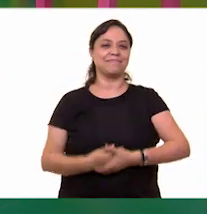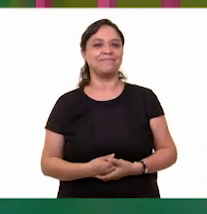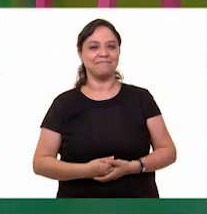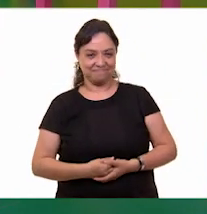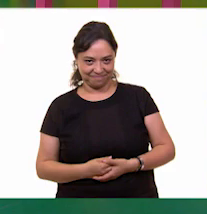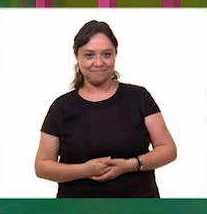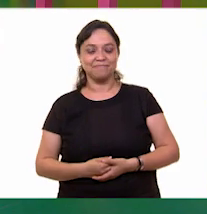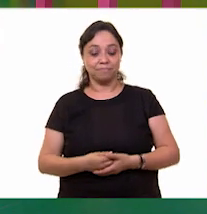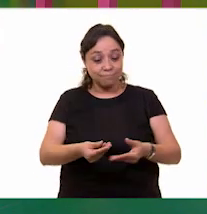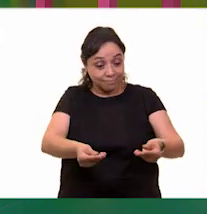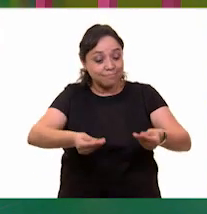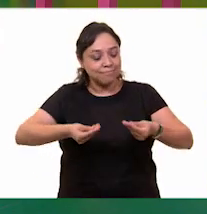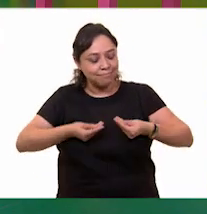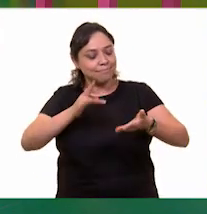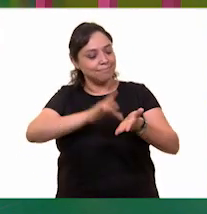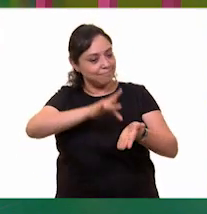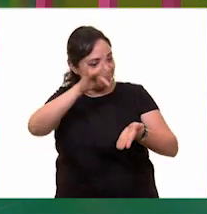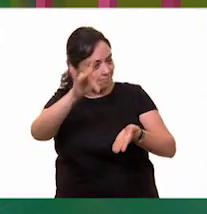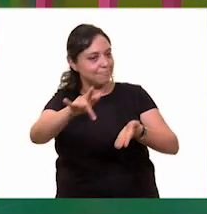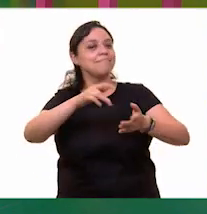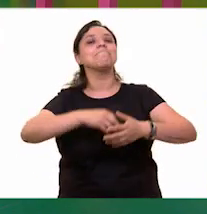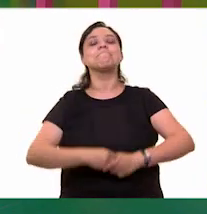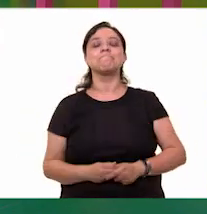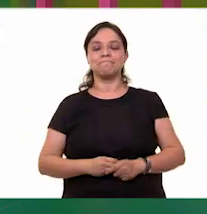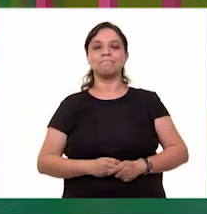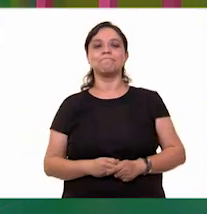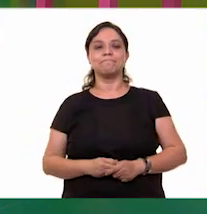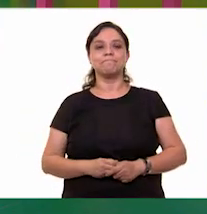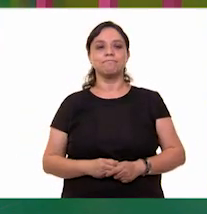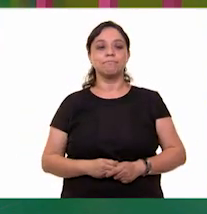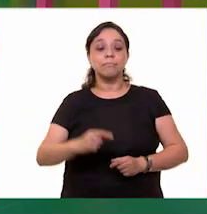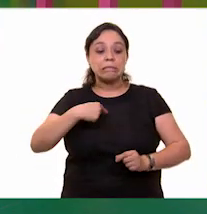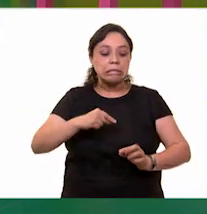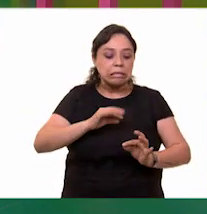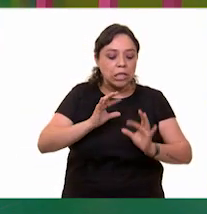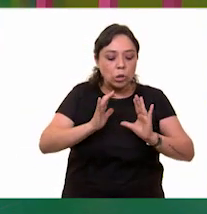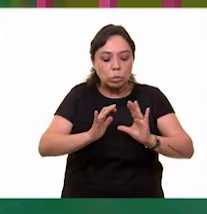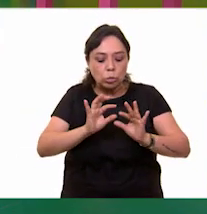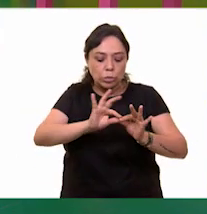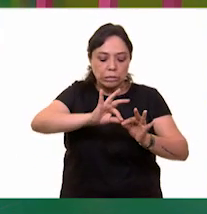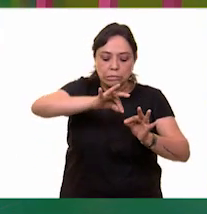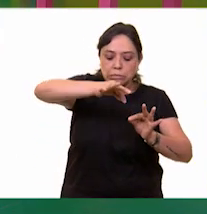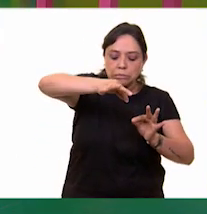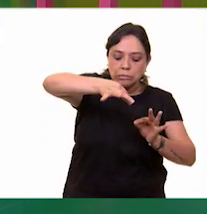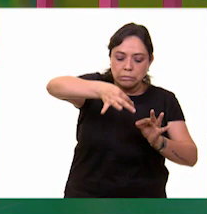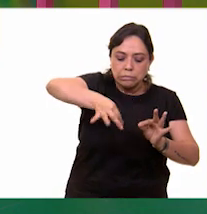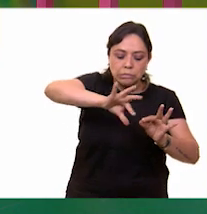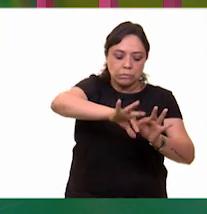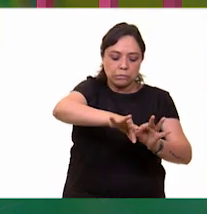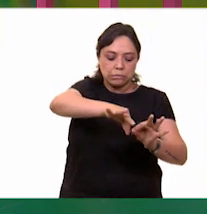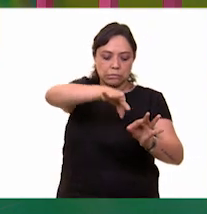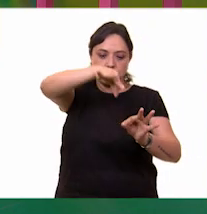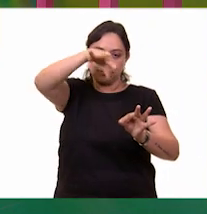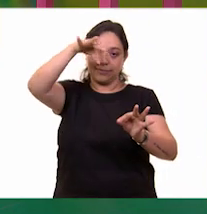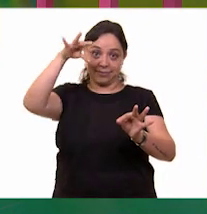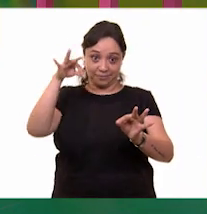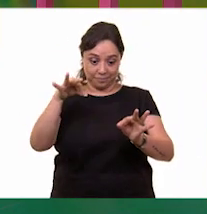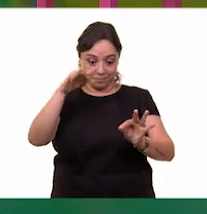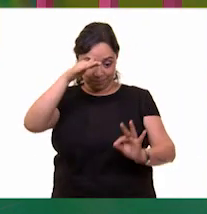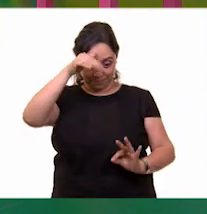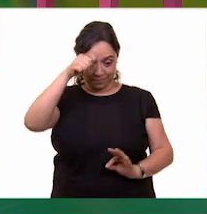de los trabajos, perfecto. Voy a, con cuidado, a despegarlo para poderlo observar, ¿de